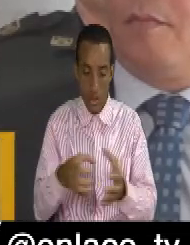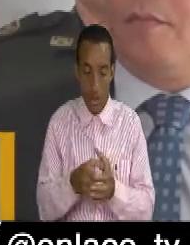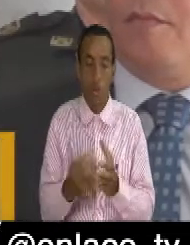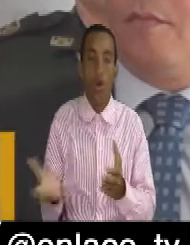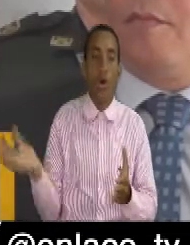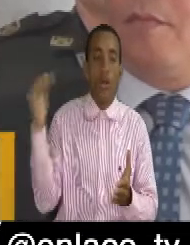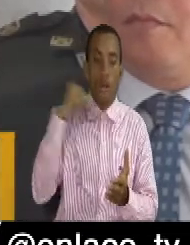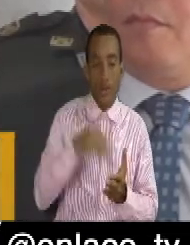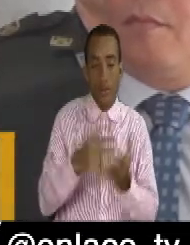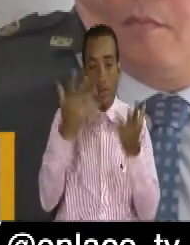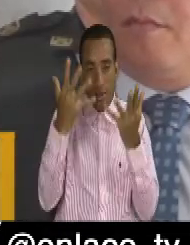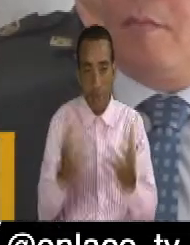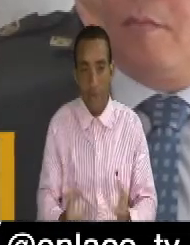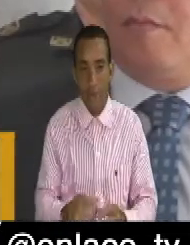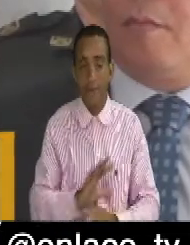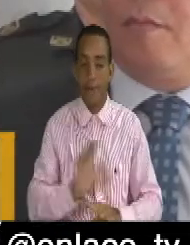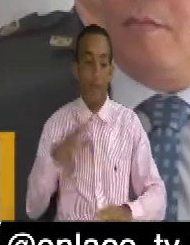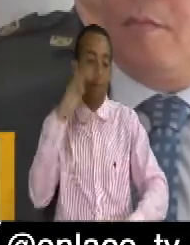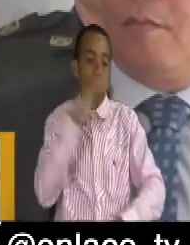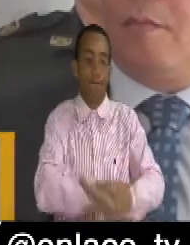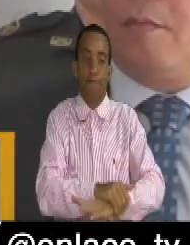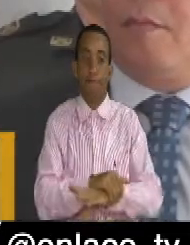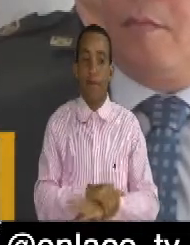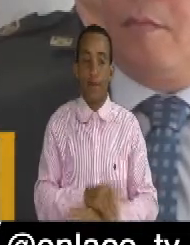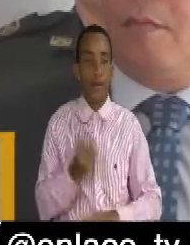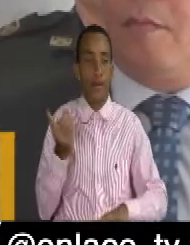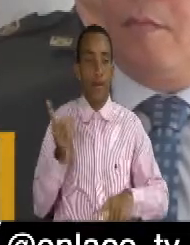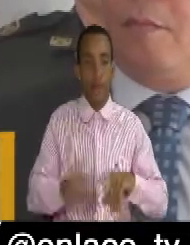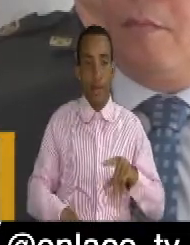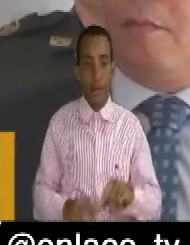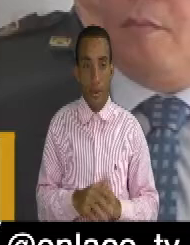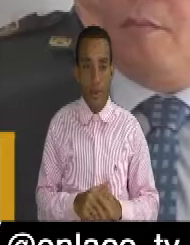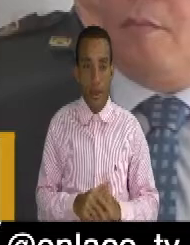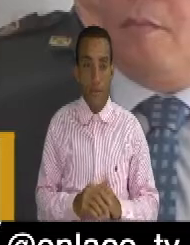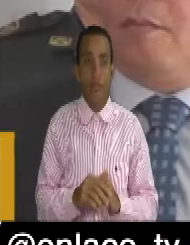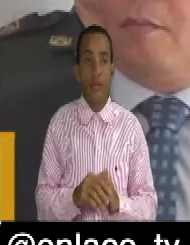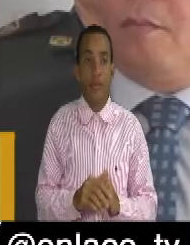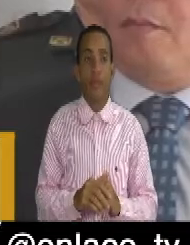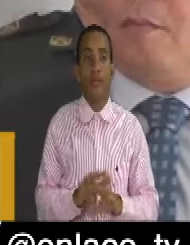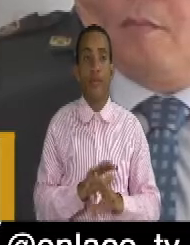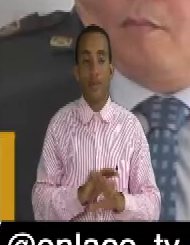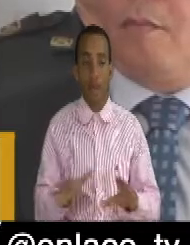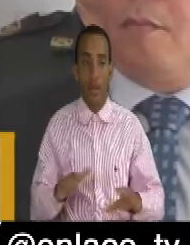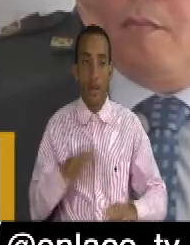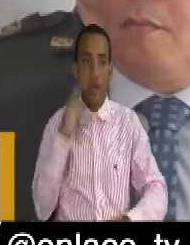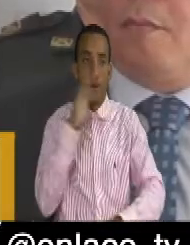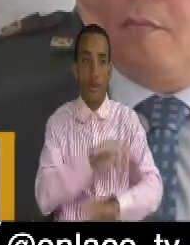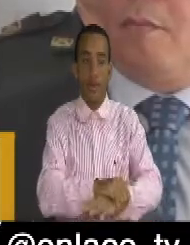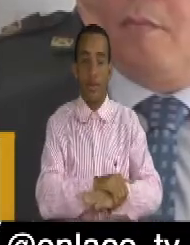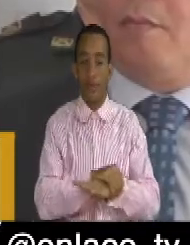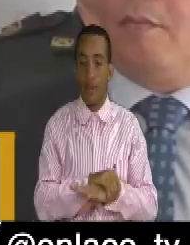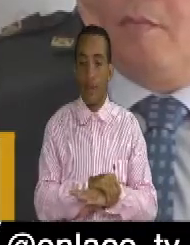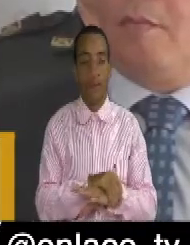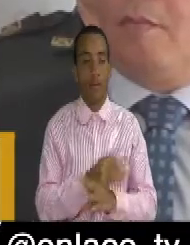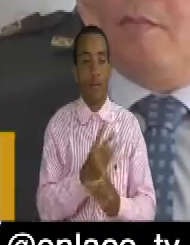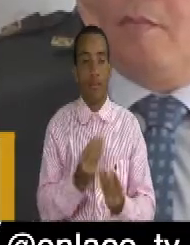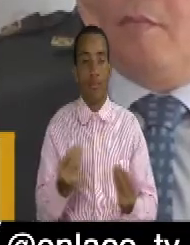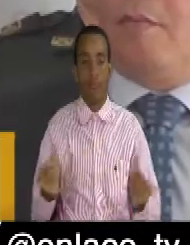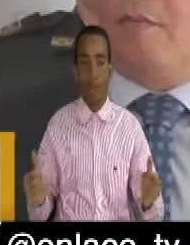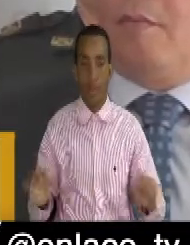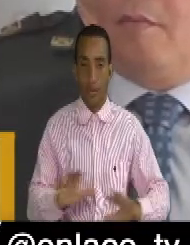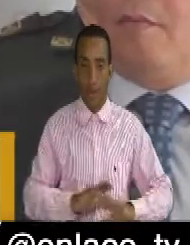Asimismo, mediante esta acción coordinada interagencial, se logra la desarticulación de